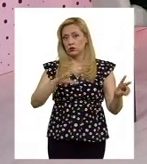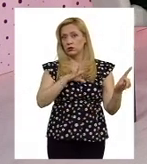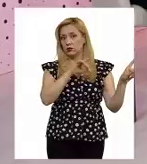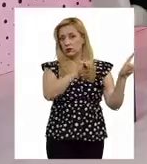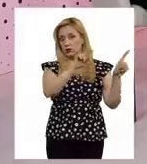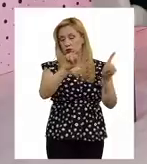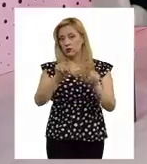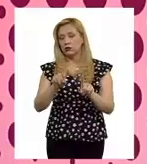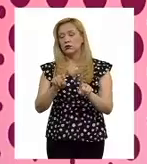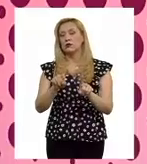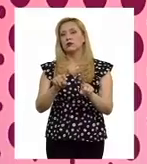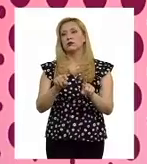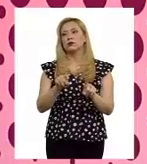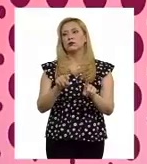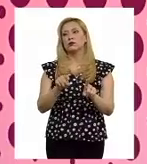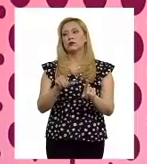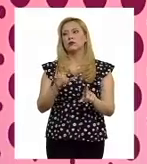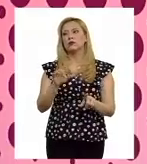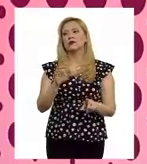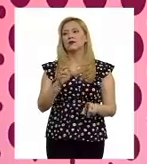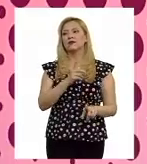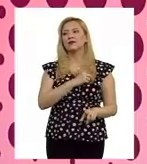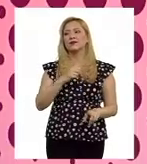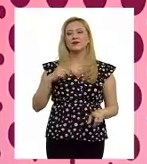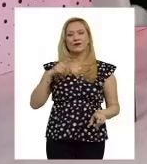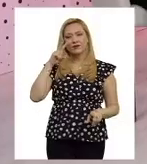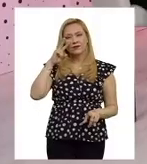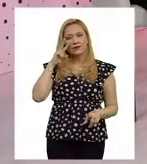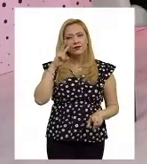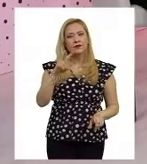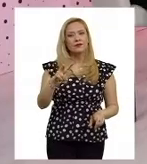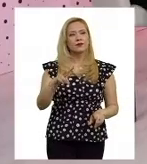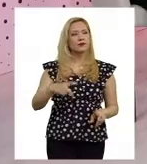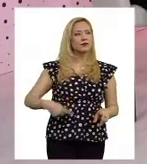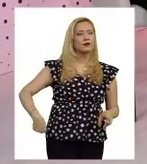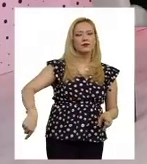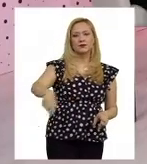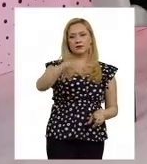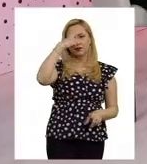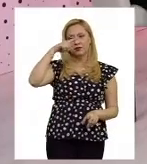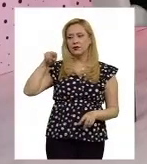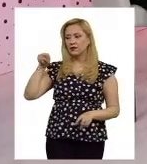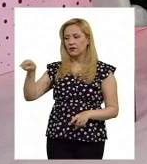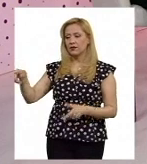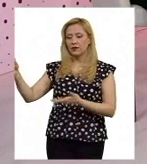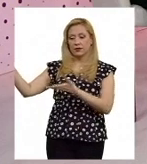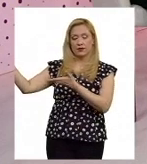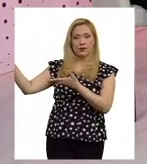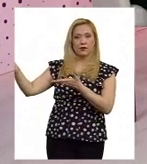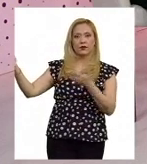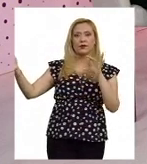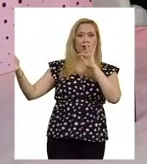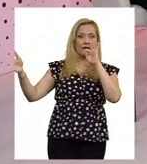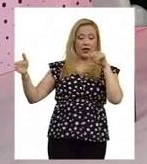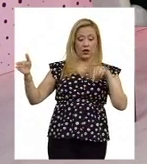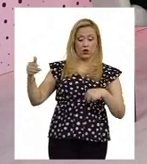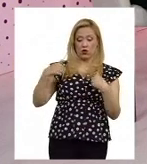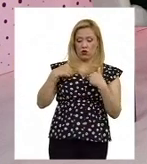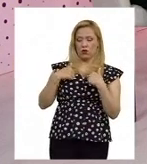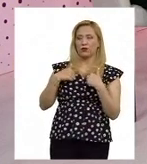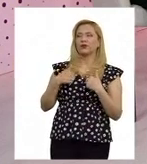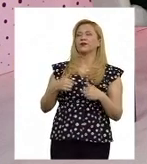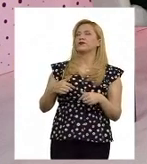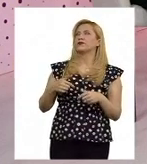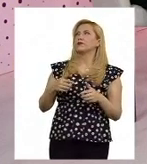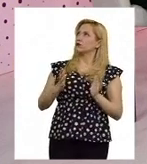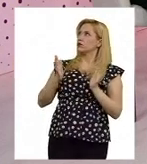ONGs, hay que hacer todo posible para que la comunidad receptora, que de repente puede ser un poco